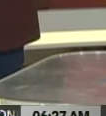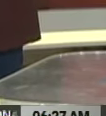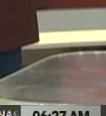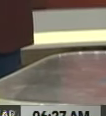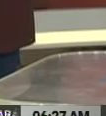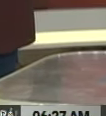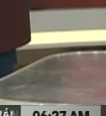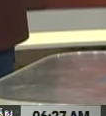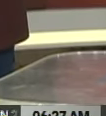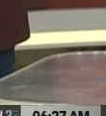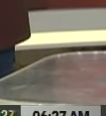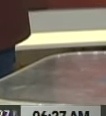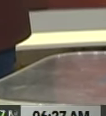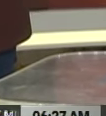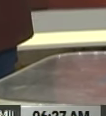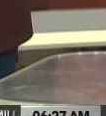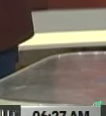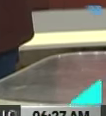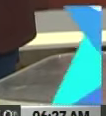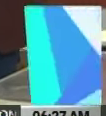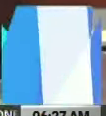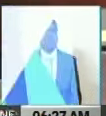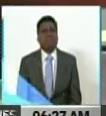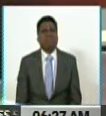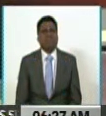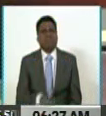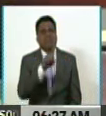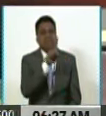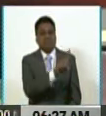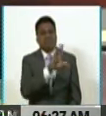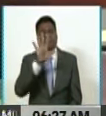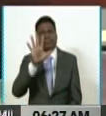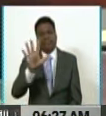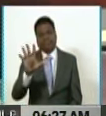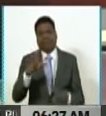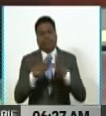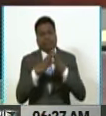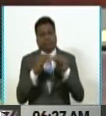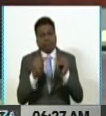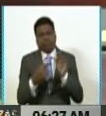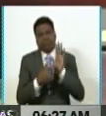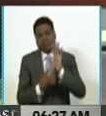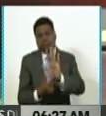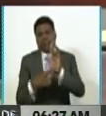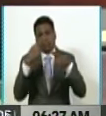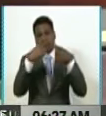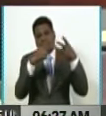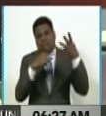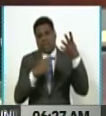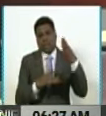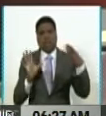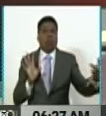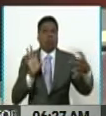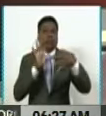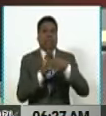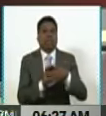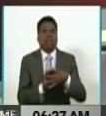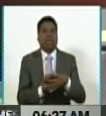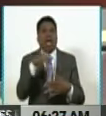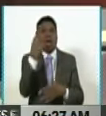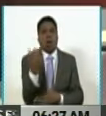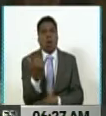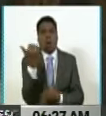misma revolución, la hermandad del gran polo patriótico. Dentro de la diversidad, obviamente, está toda la unidad. Vamos al Panteón